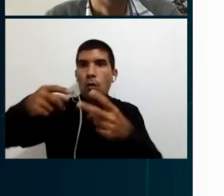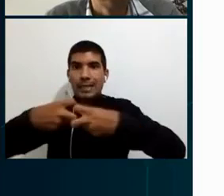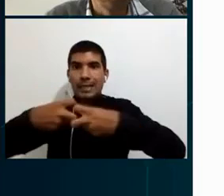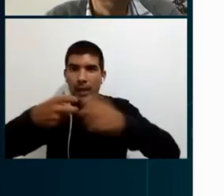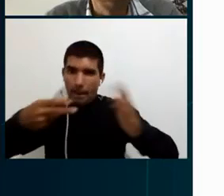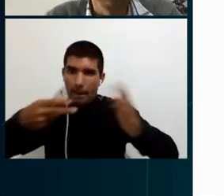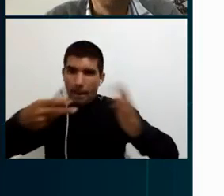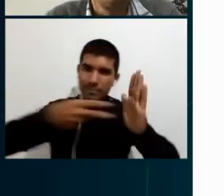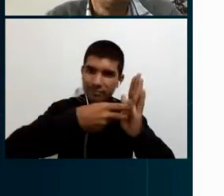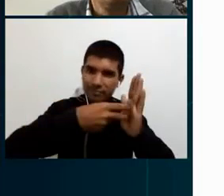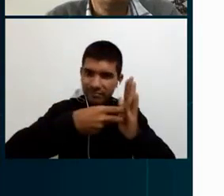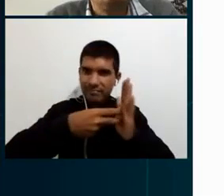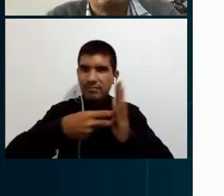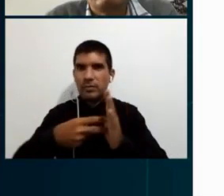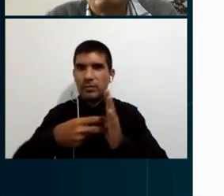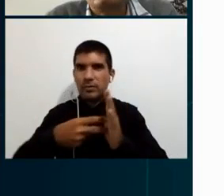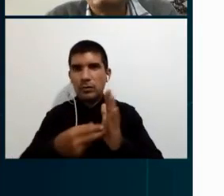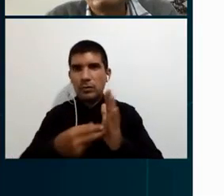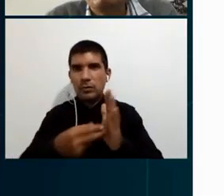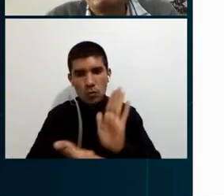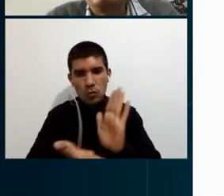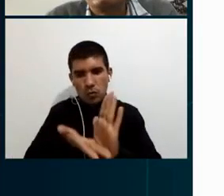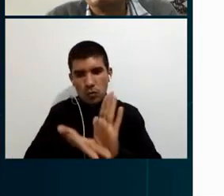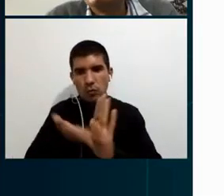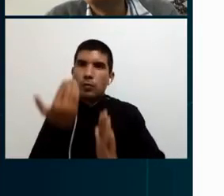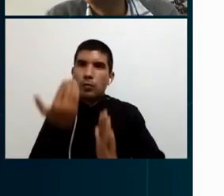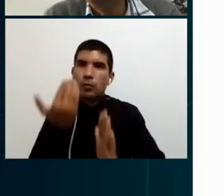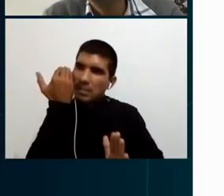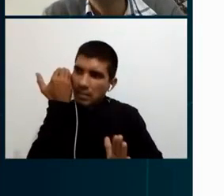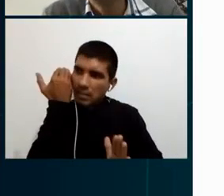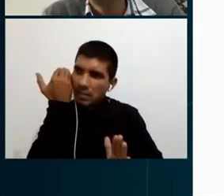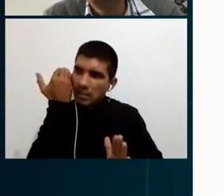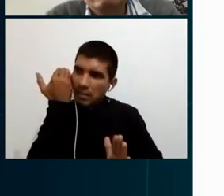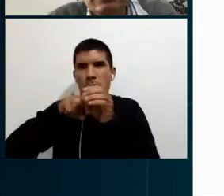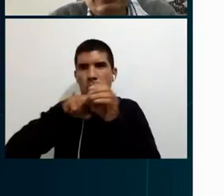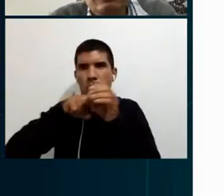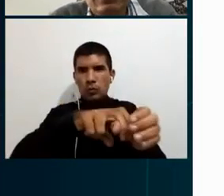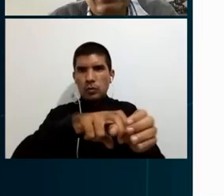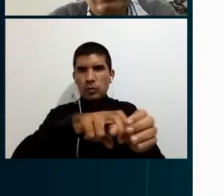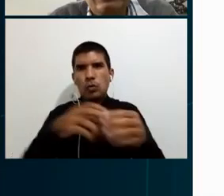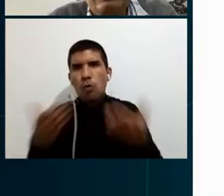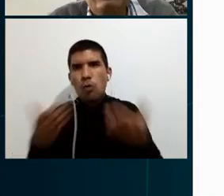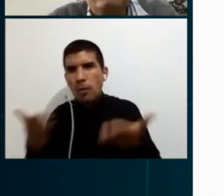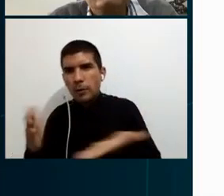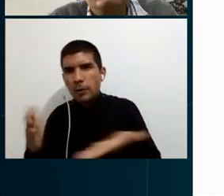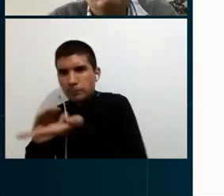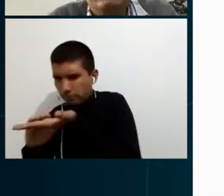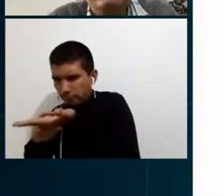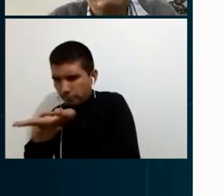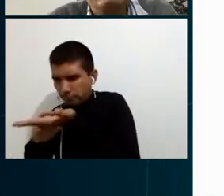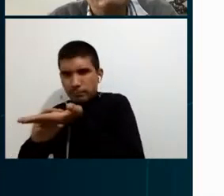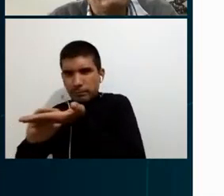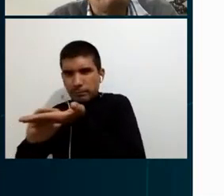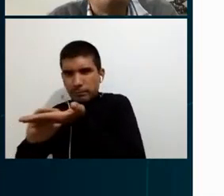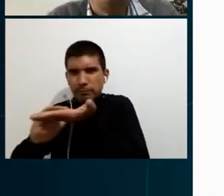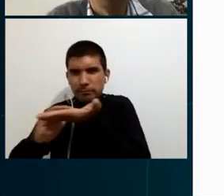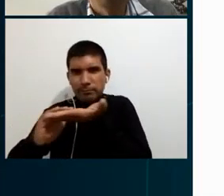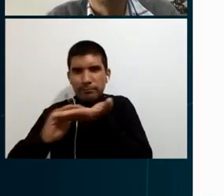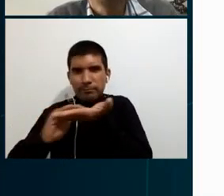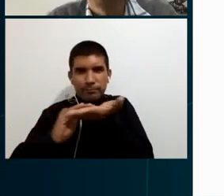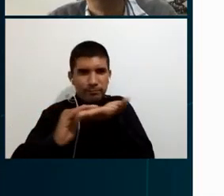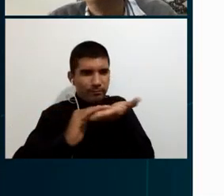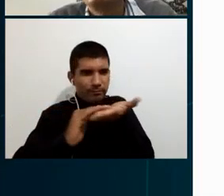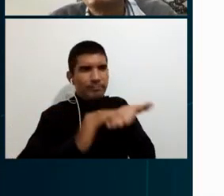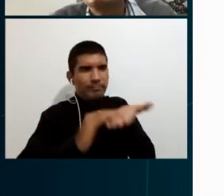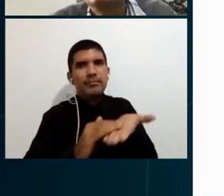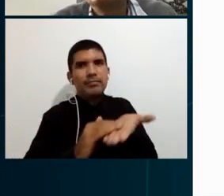los desplazamientos, porque cuando tenemos volumen, nos facilita y le da